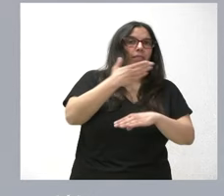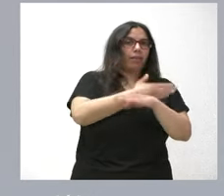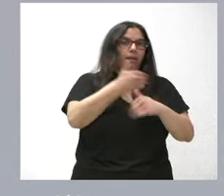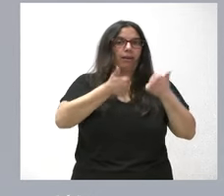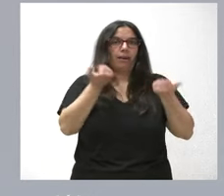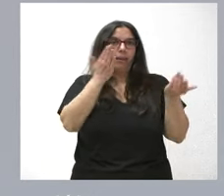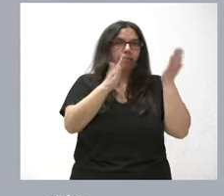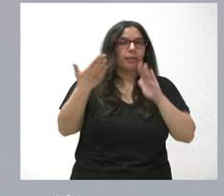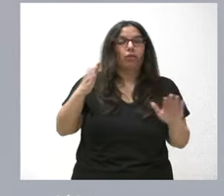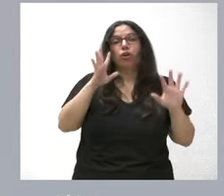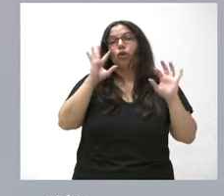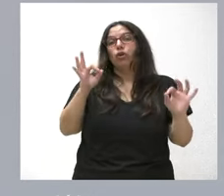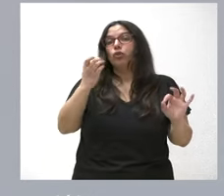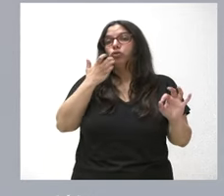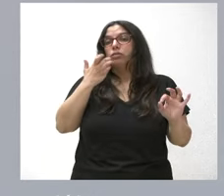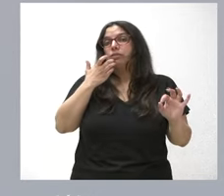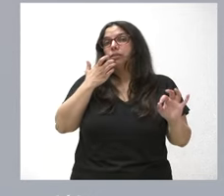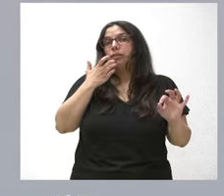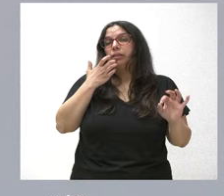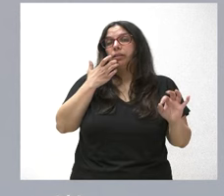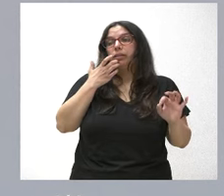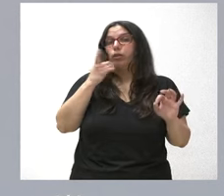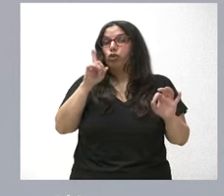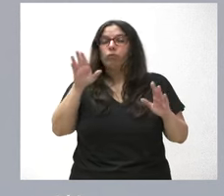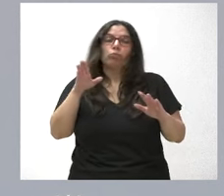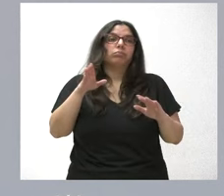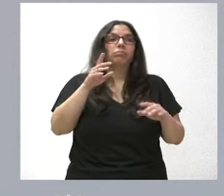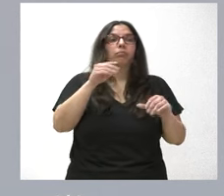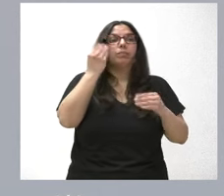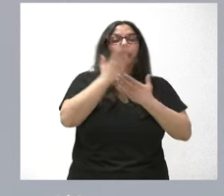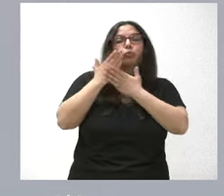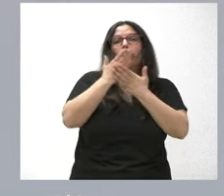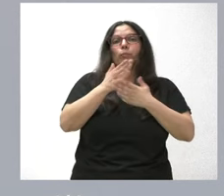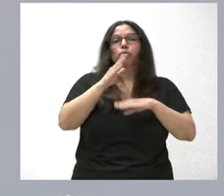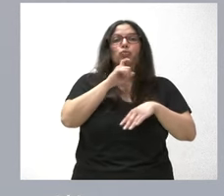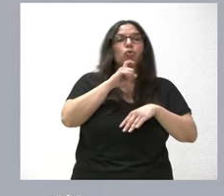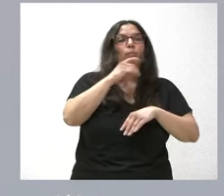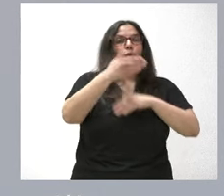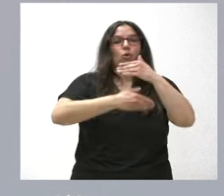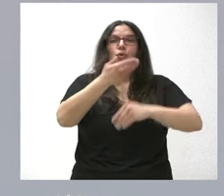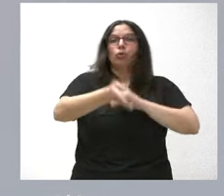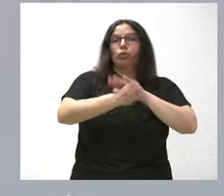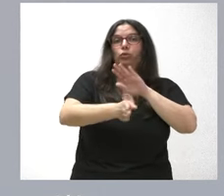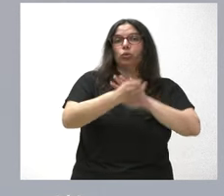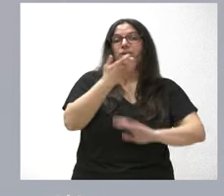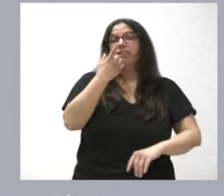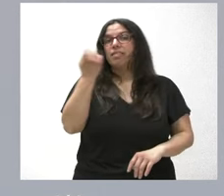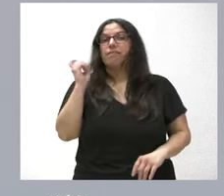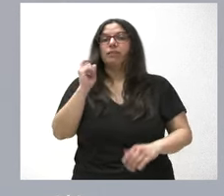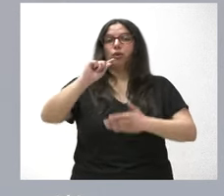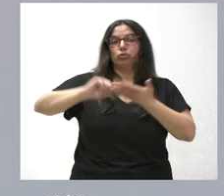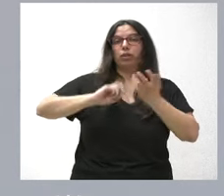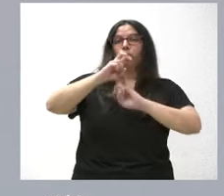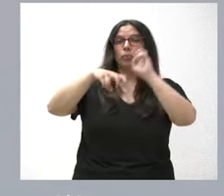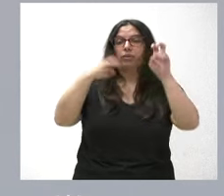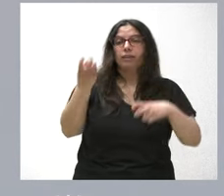licitaciones, pues lógicamente estudiaríamos la mejor forma de darle continuidad. Si esto pudiera llevar a cabo pues algún tipo de modificación del contrato dentro